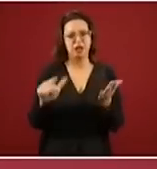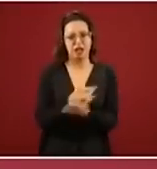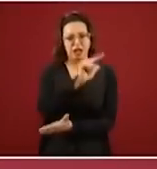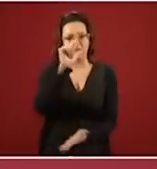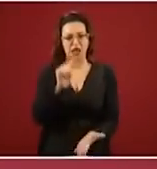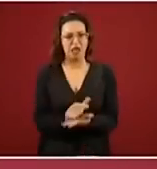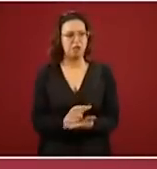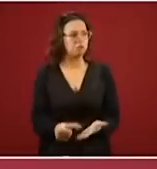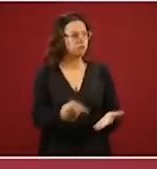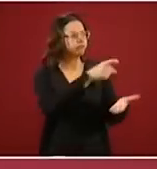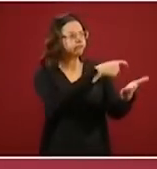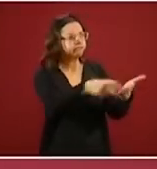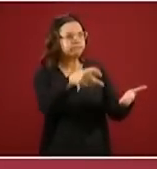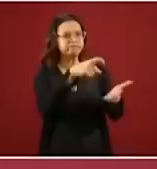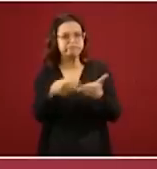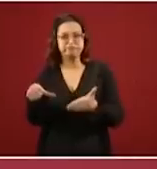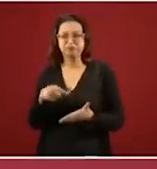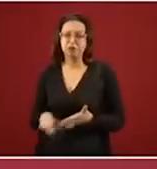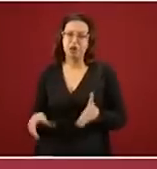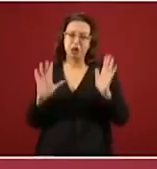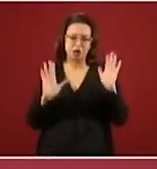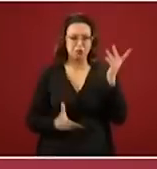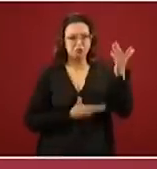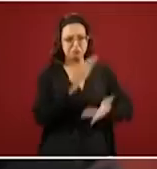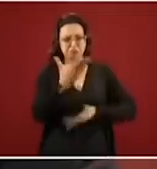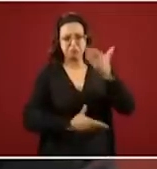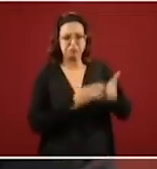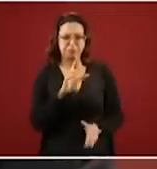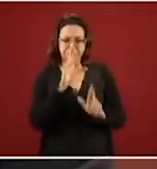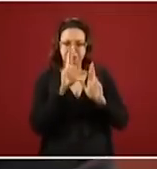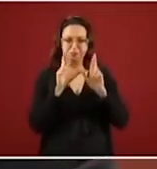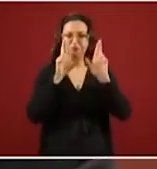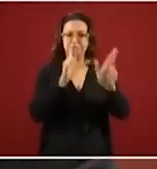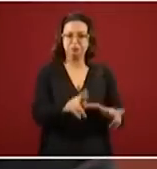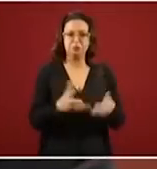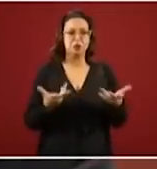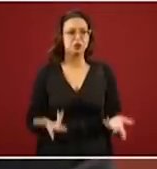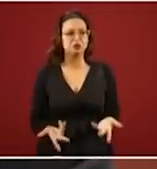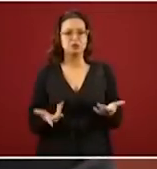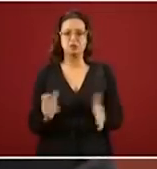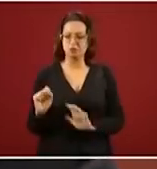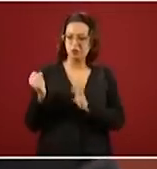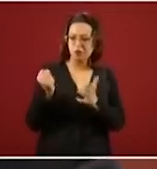merece el respeto de que invierte que genera empleos